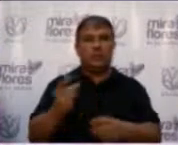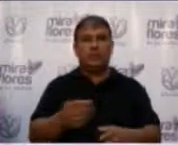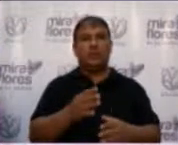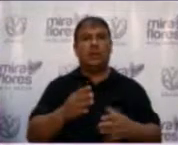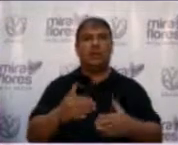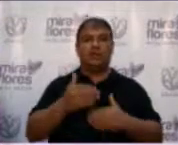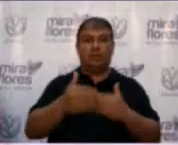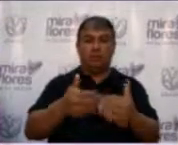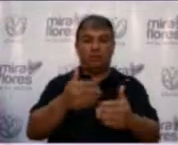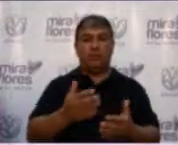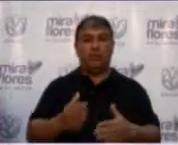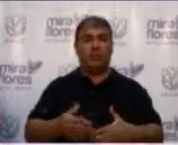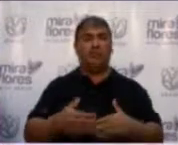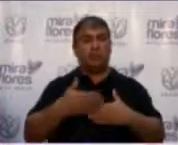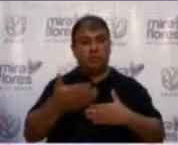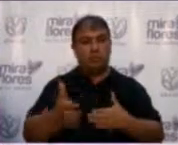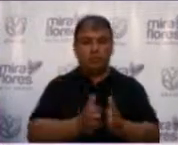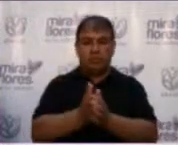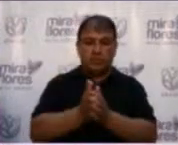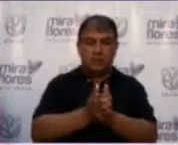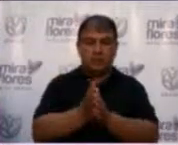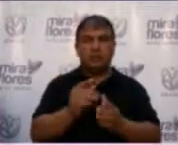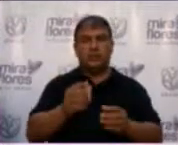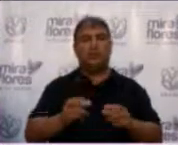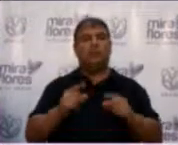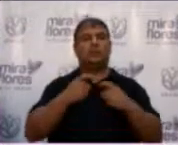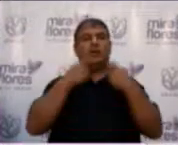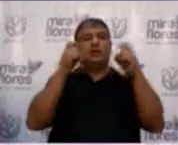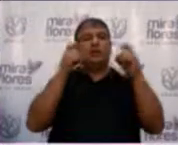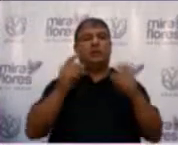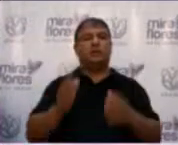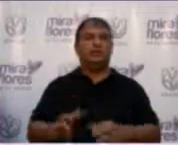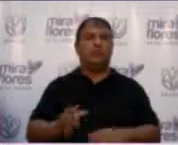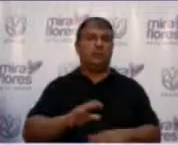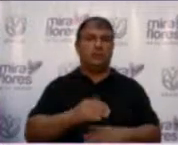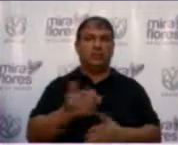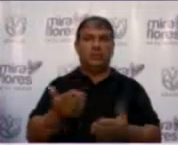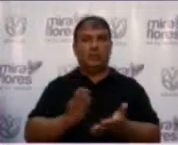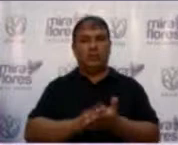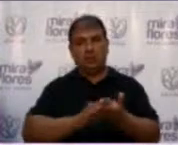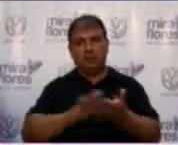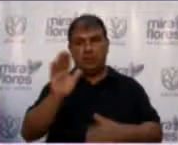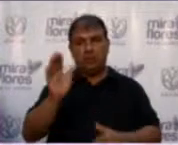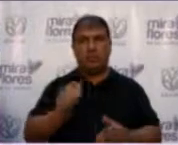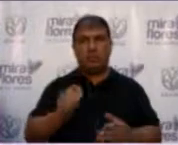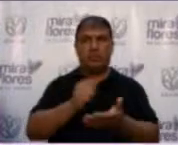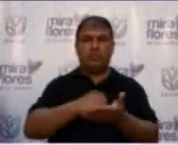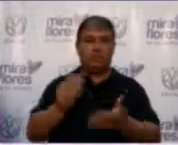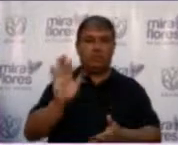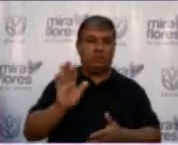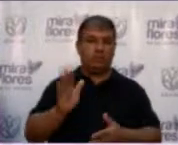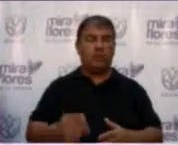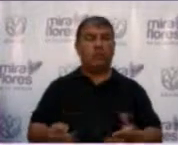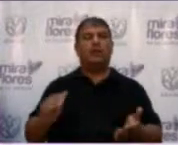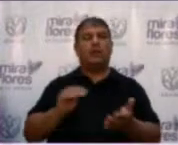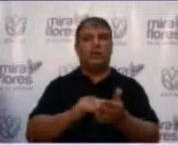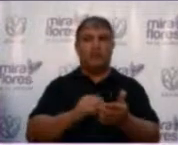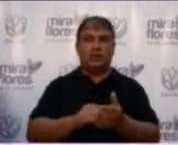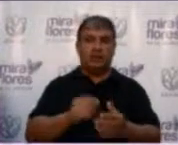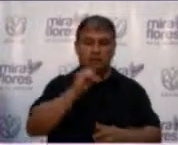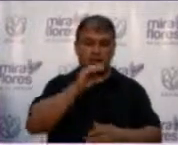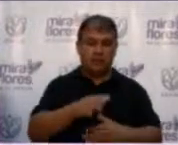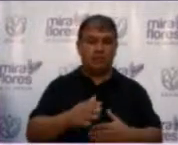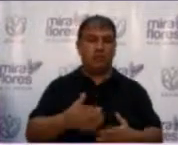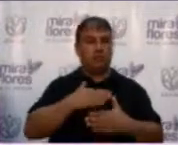garante de ello, le extiendo mis mayores deseos de éxito y parabienes. Sin otro particular, me despido de usted, reiterándole los sentimientos de mi